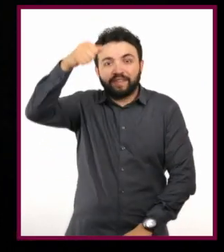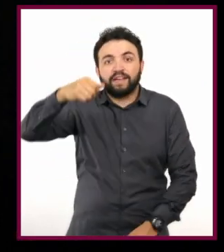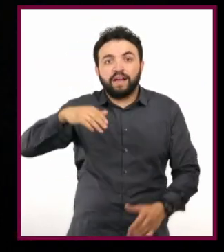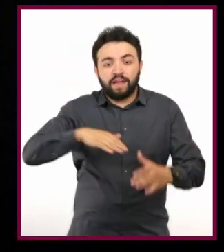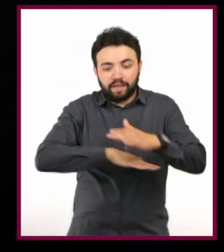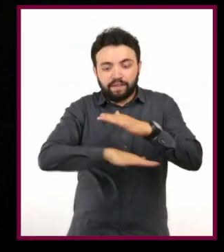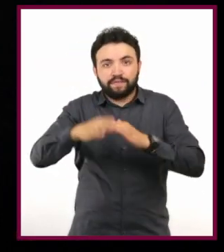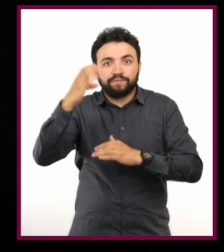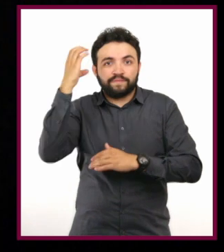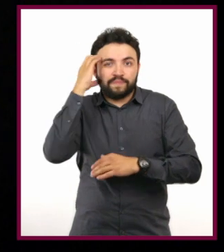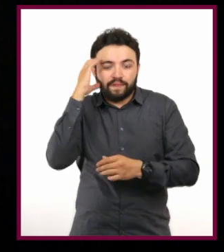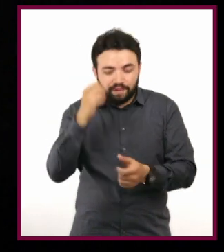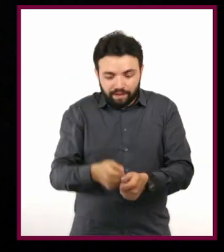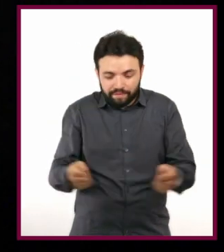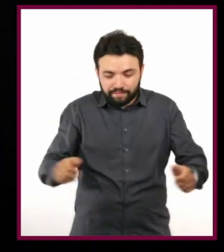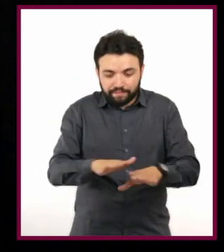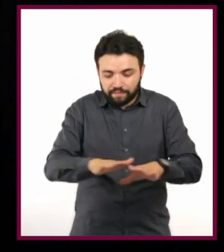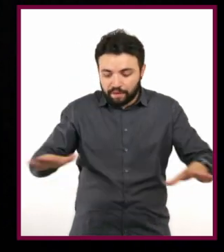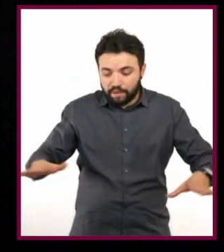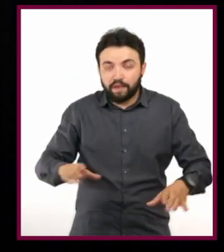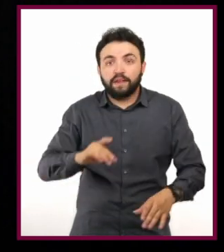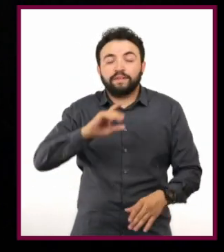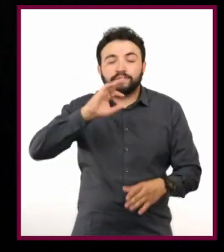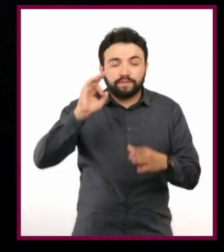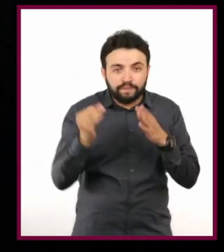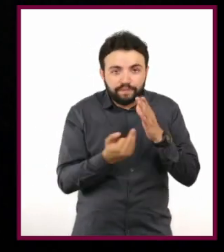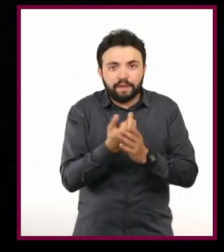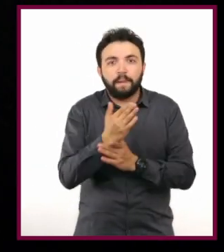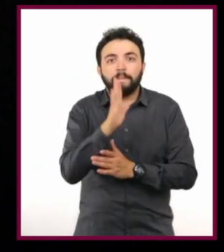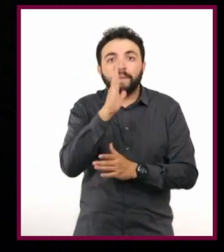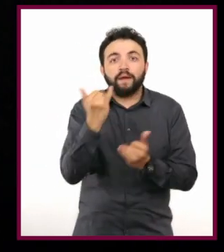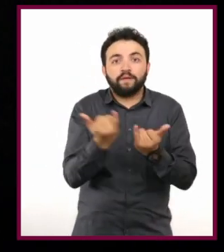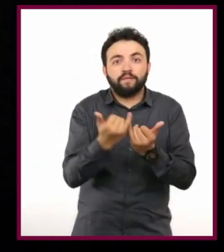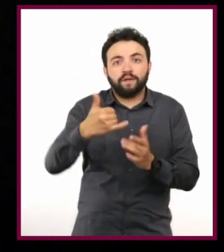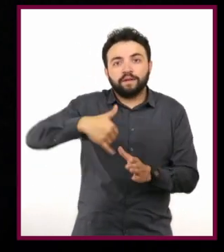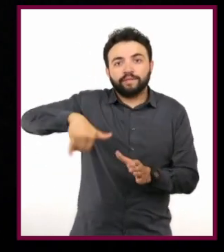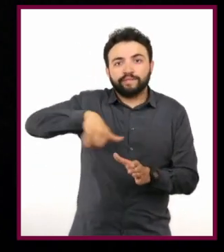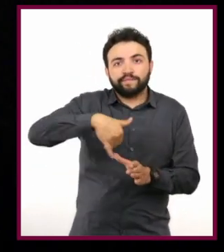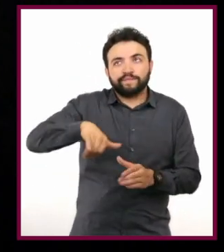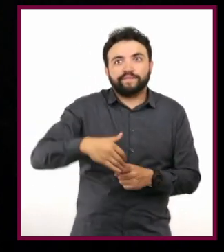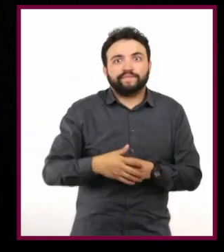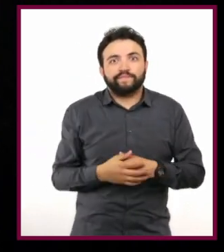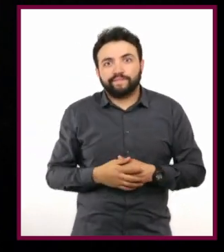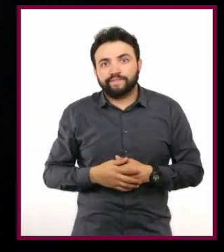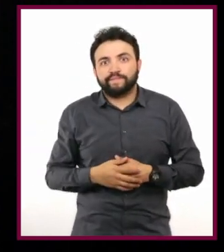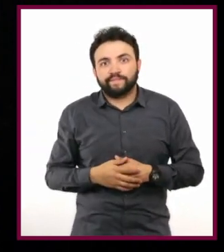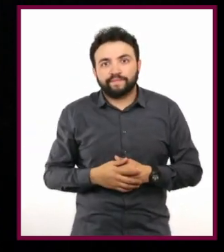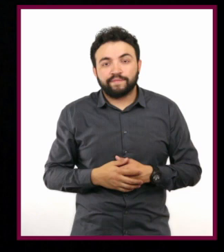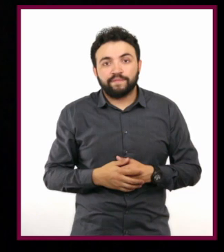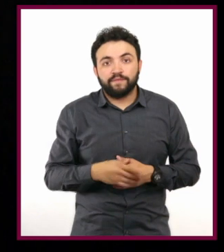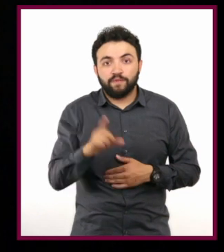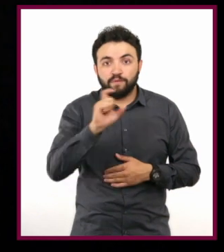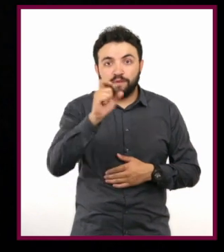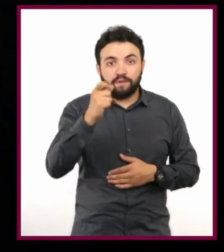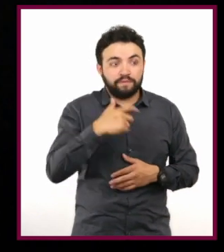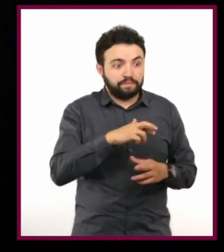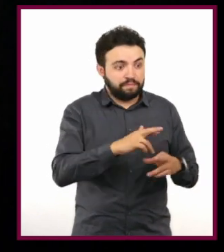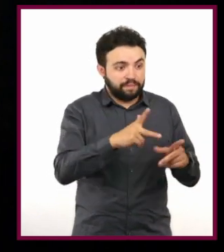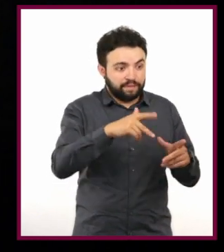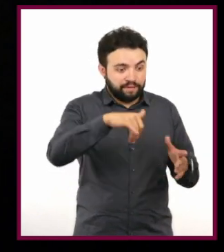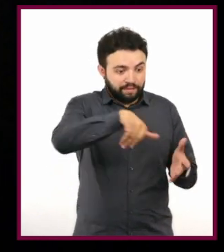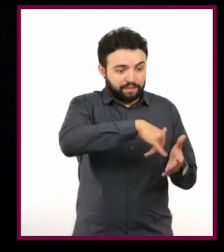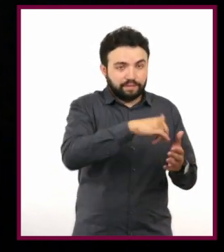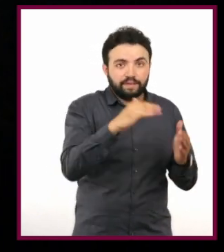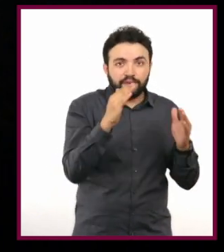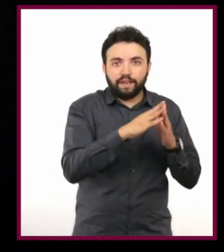del colchón, y al día siguiente amanecían como recién planchados. Eso hago cuando se descompone la